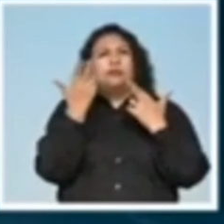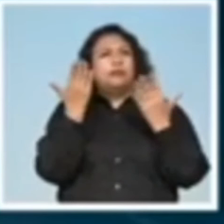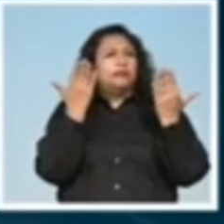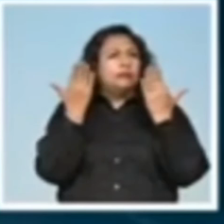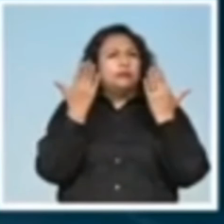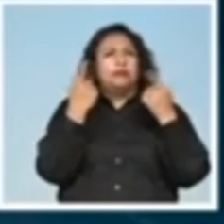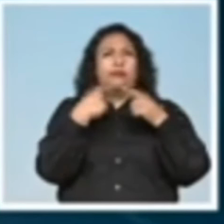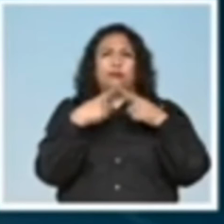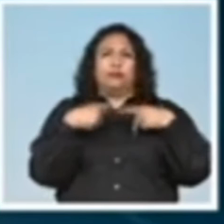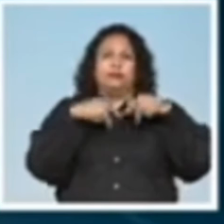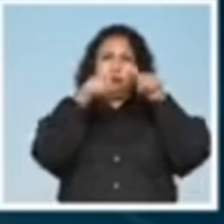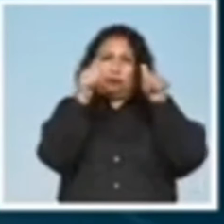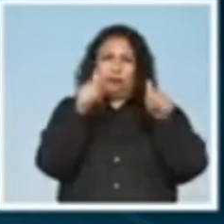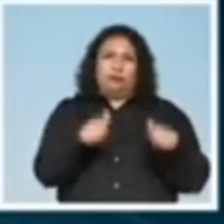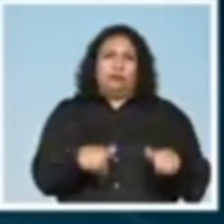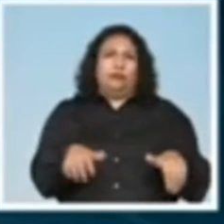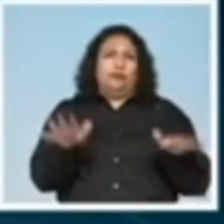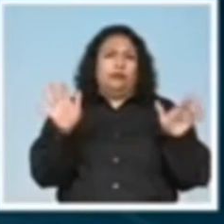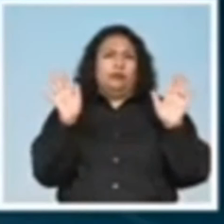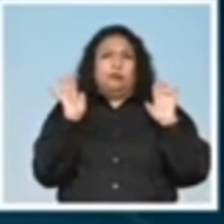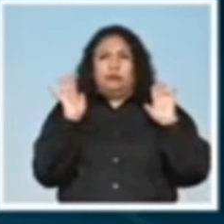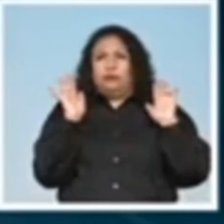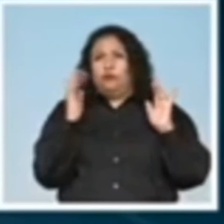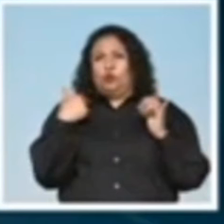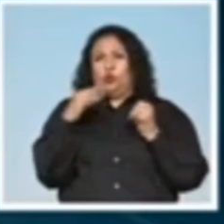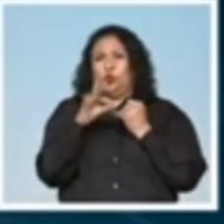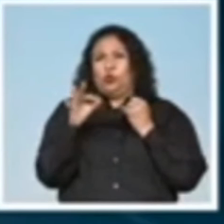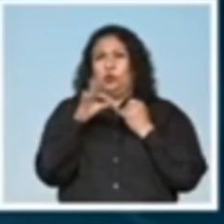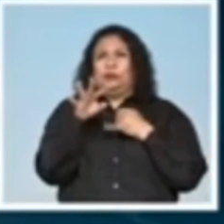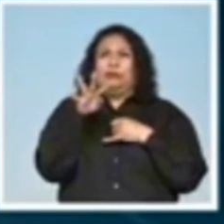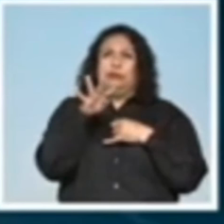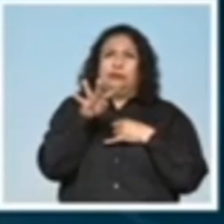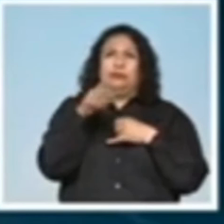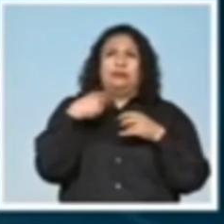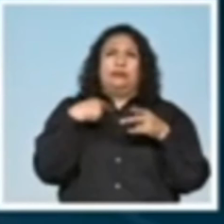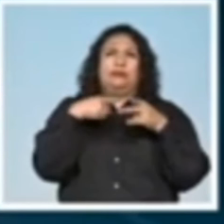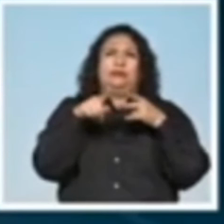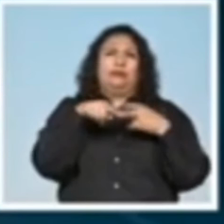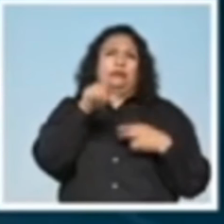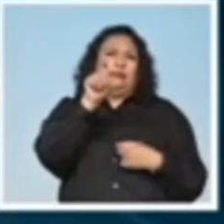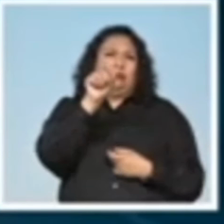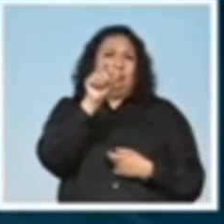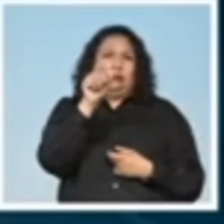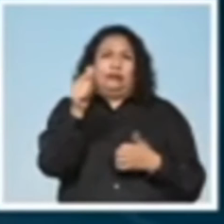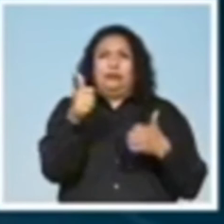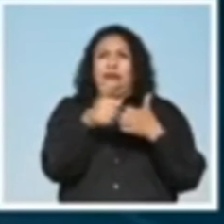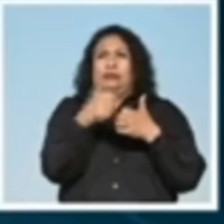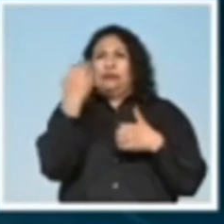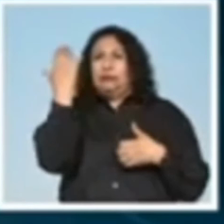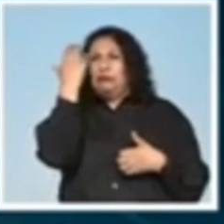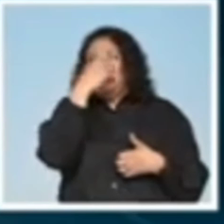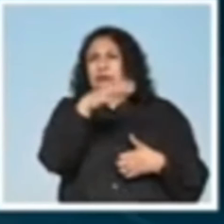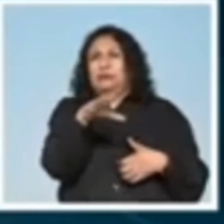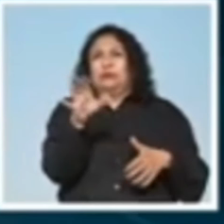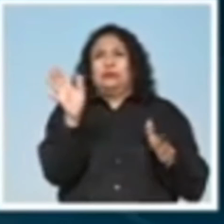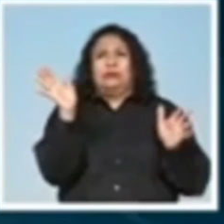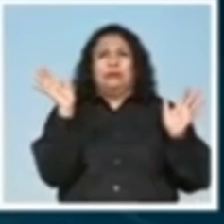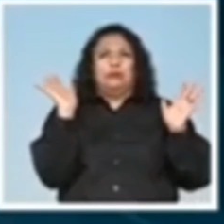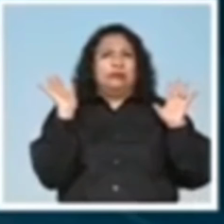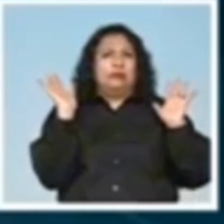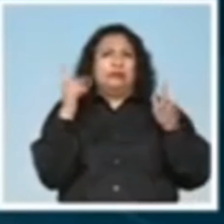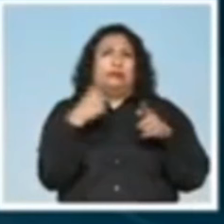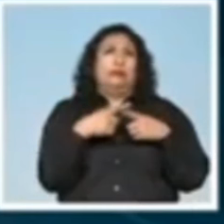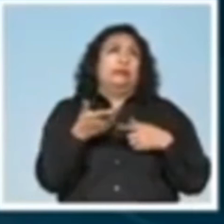comparar artistas pues, de finales del 19, principios del 20 con fotografía